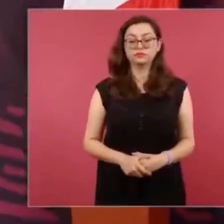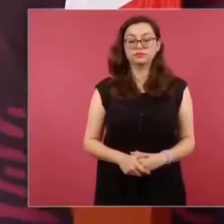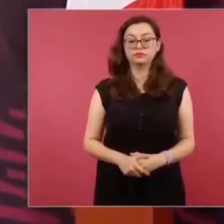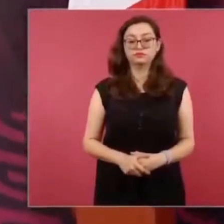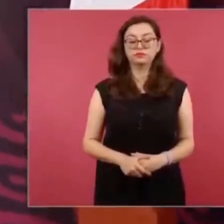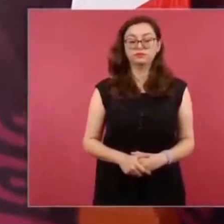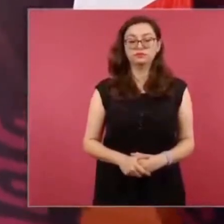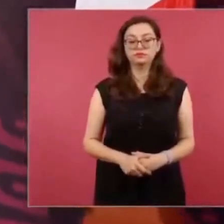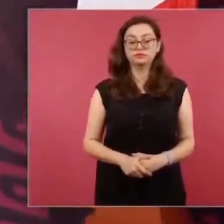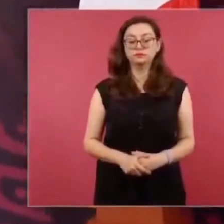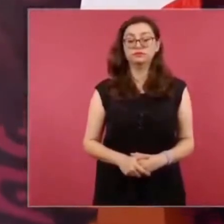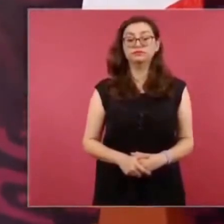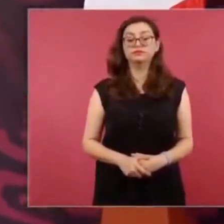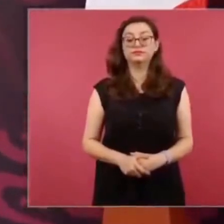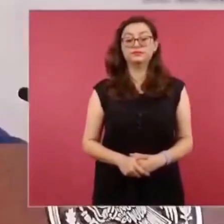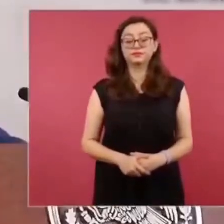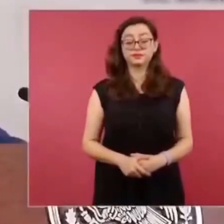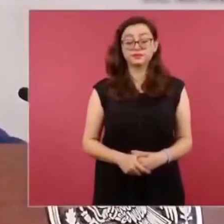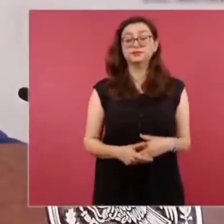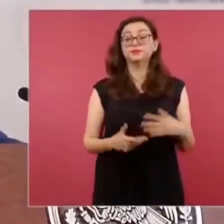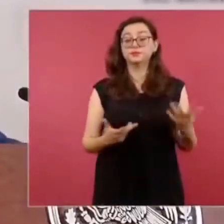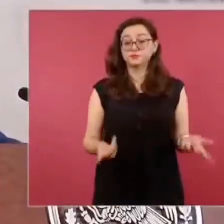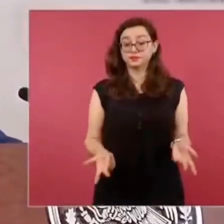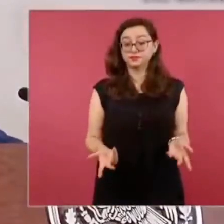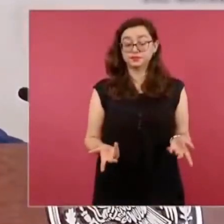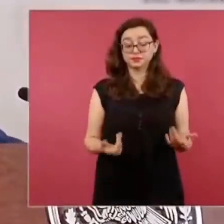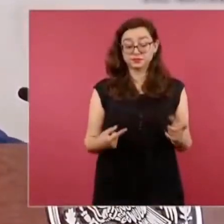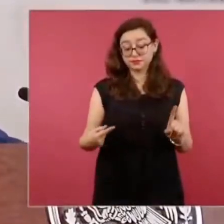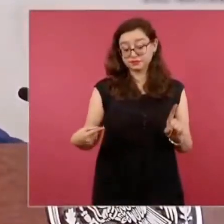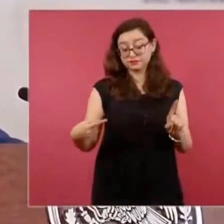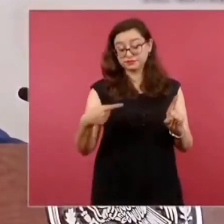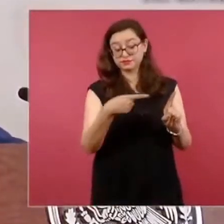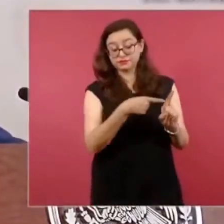con la bandera de la no reelección,